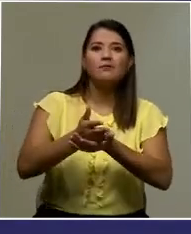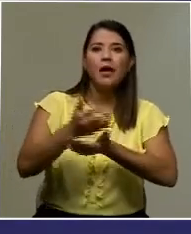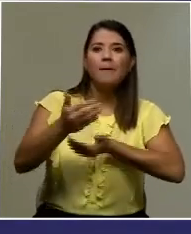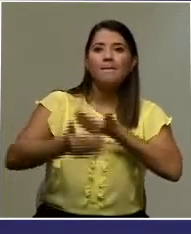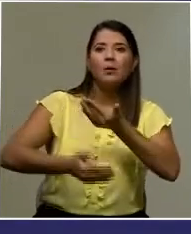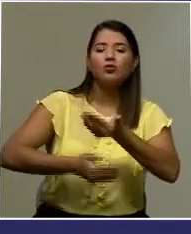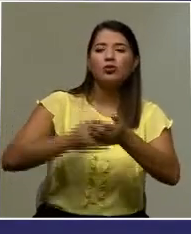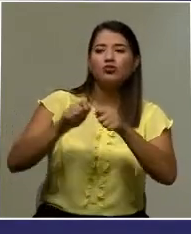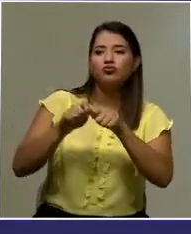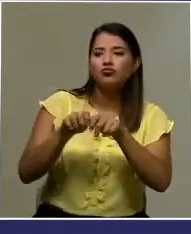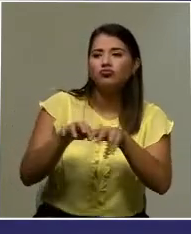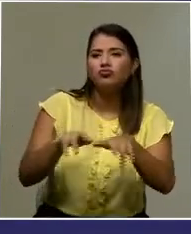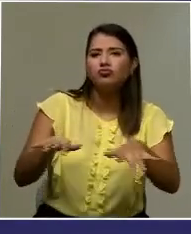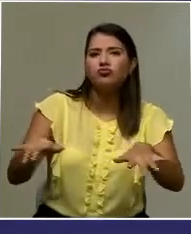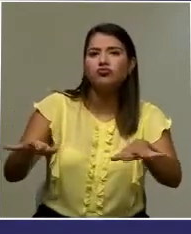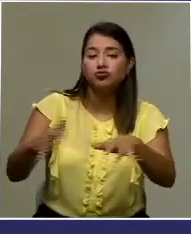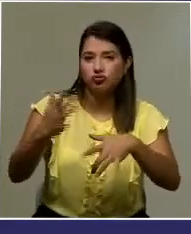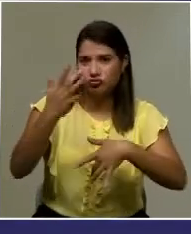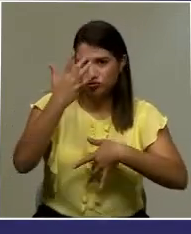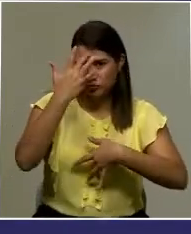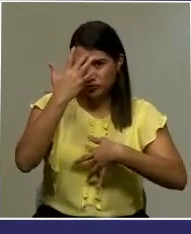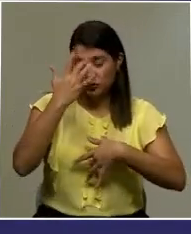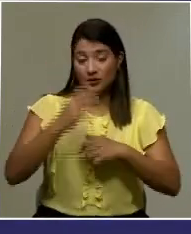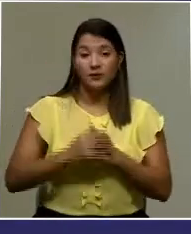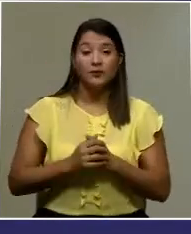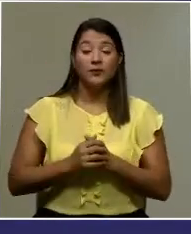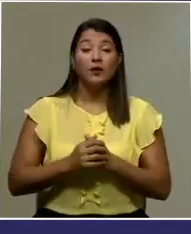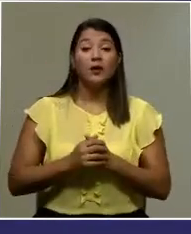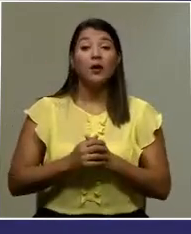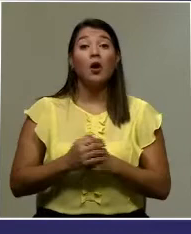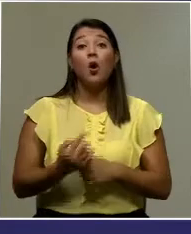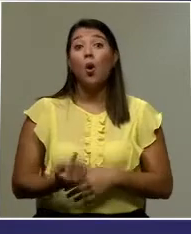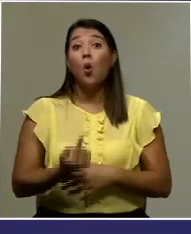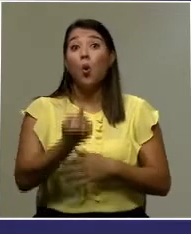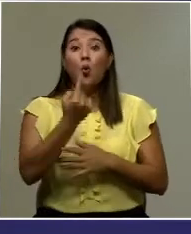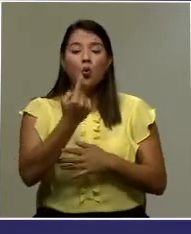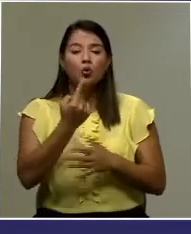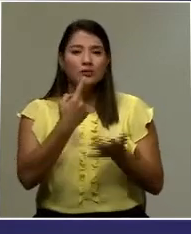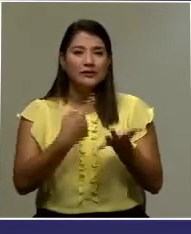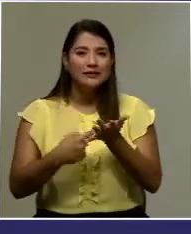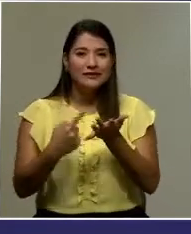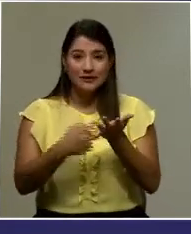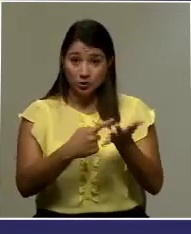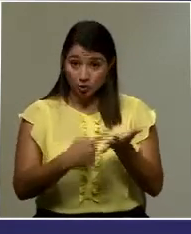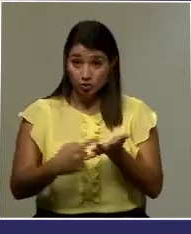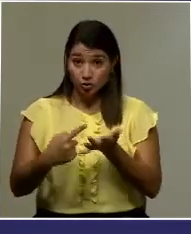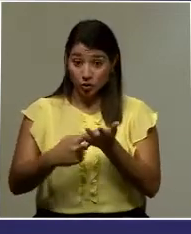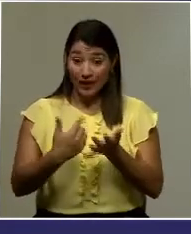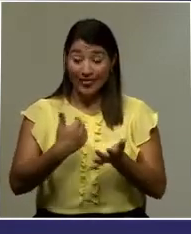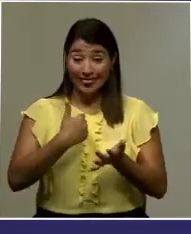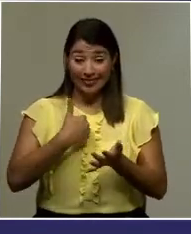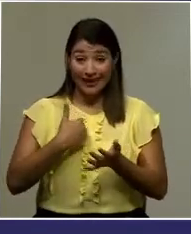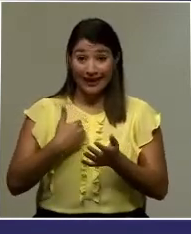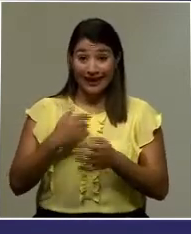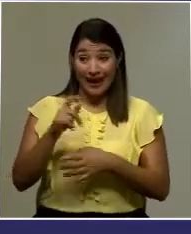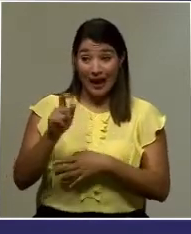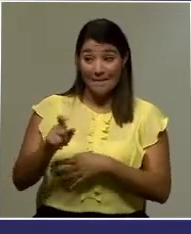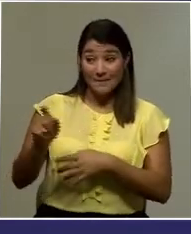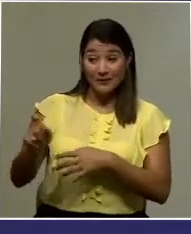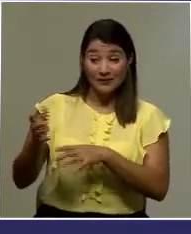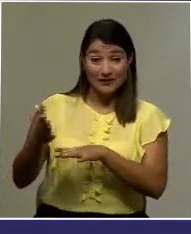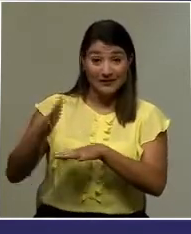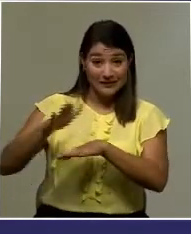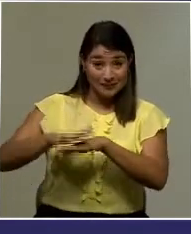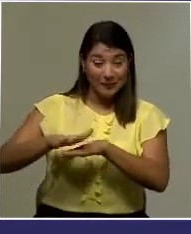a mantenernos a salvo. Uno de los grandes debates entre expertos en transmisión de